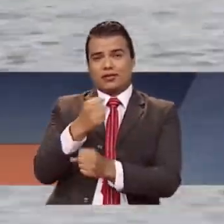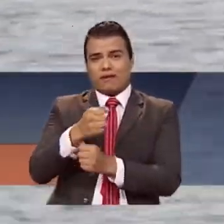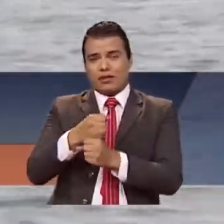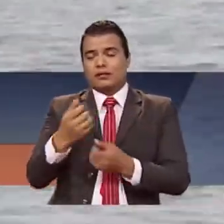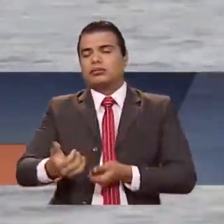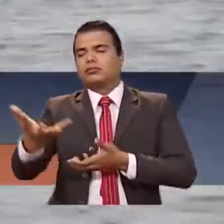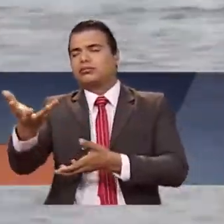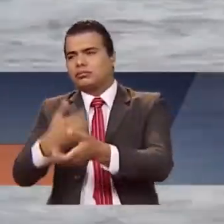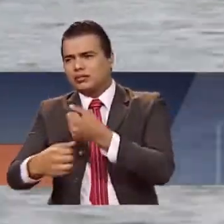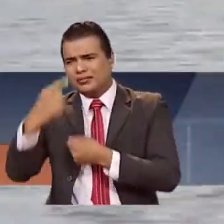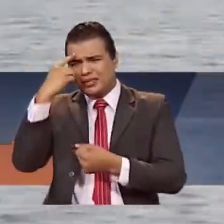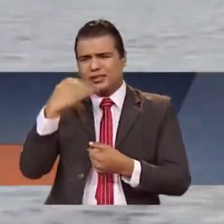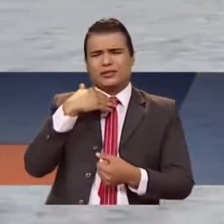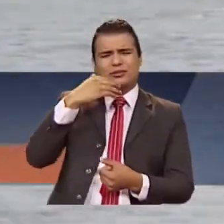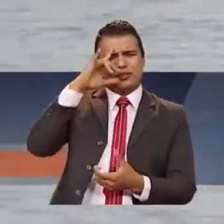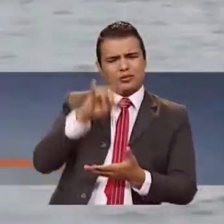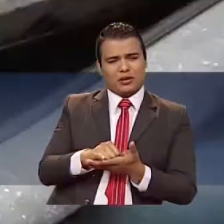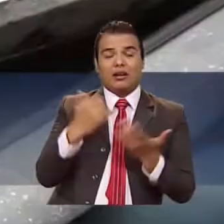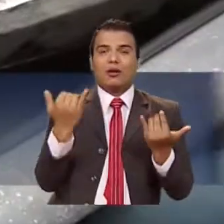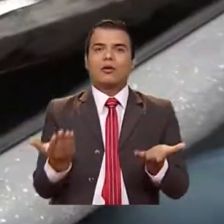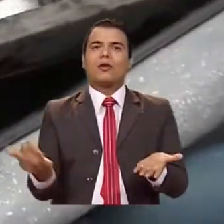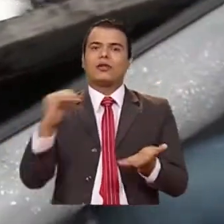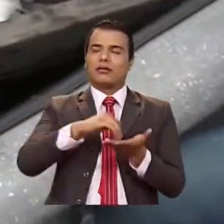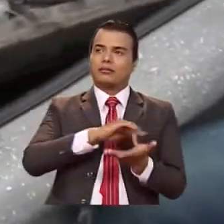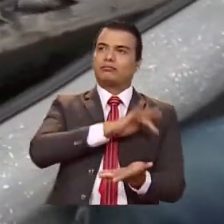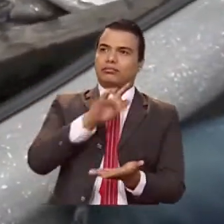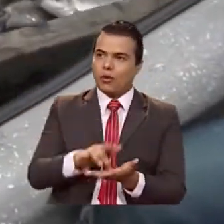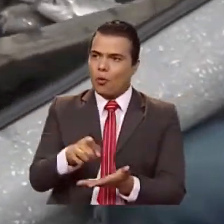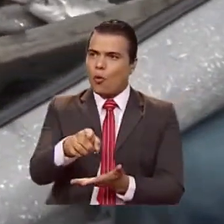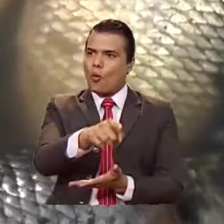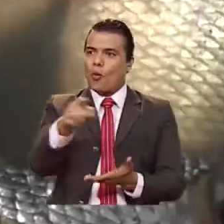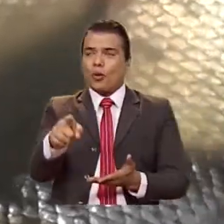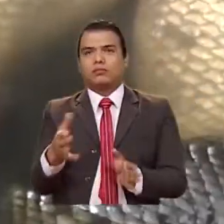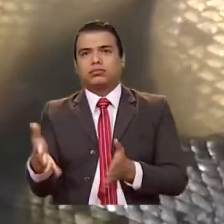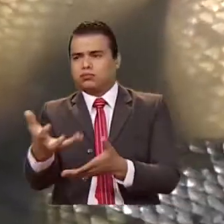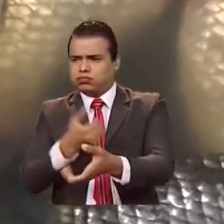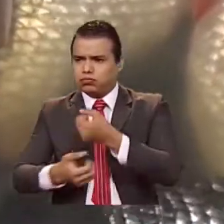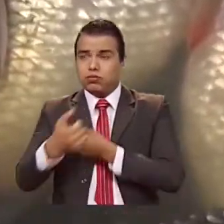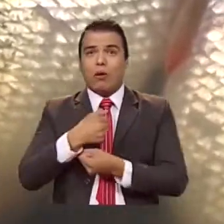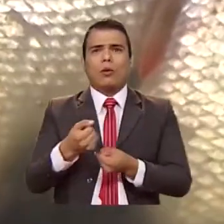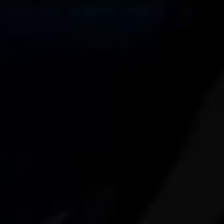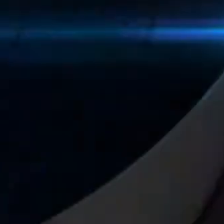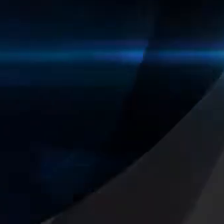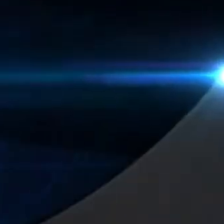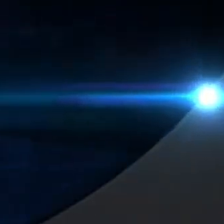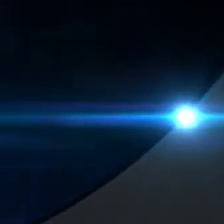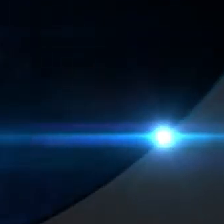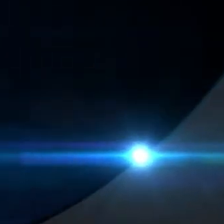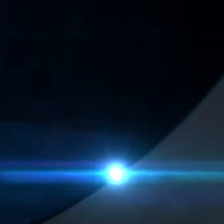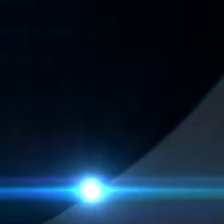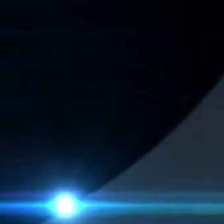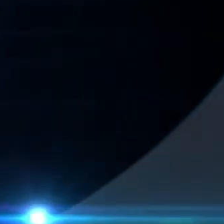el año anterior dudaban hoy volvieron y cada vez que entras mayor cae sale lleno de peces